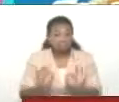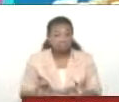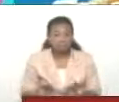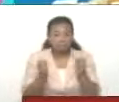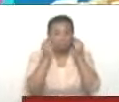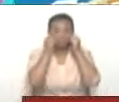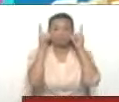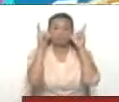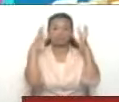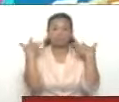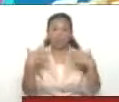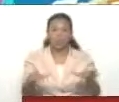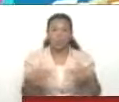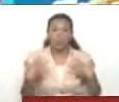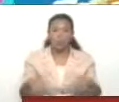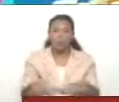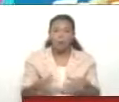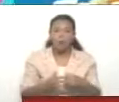impresionante,